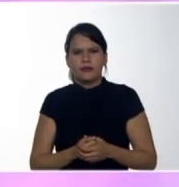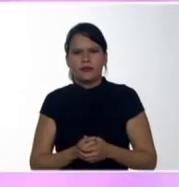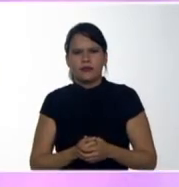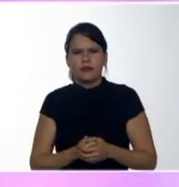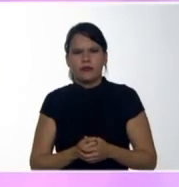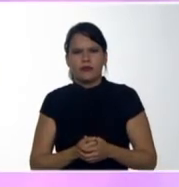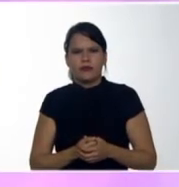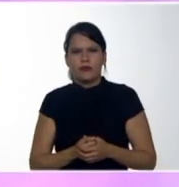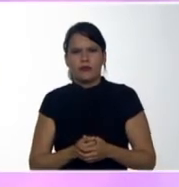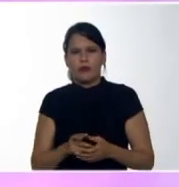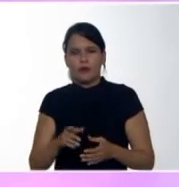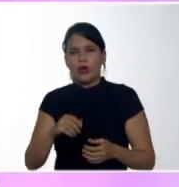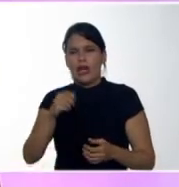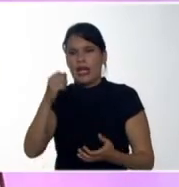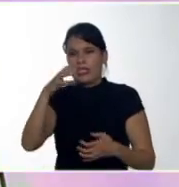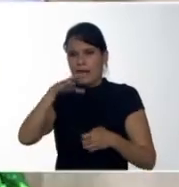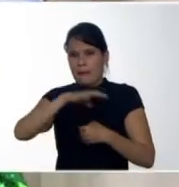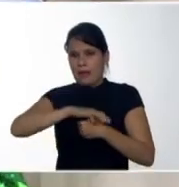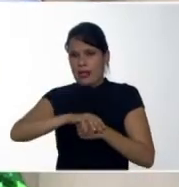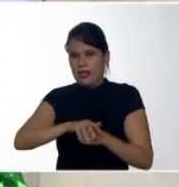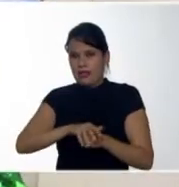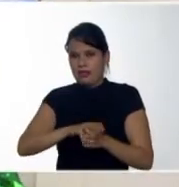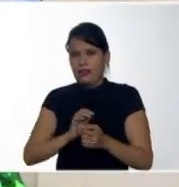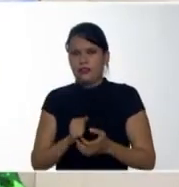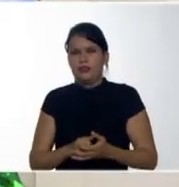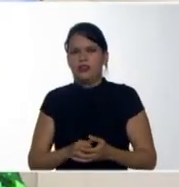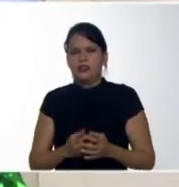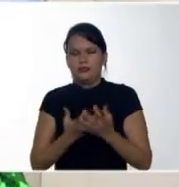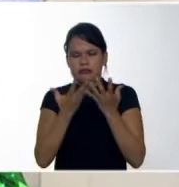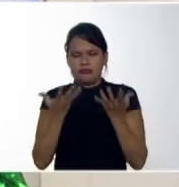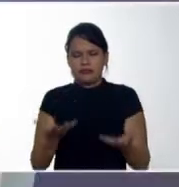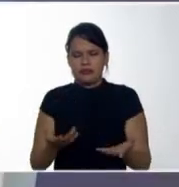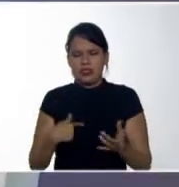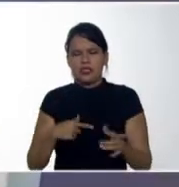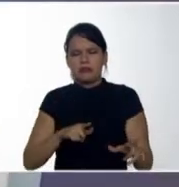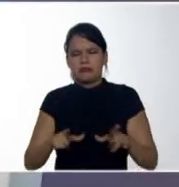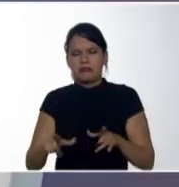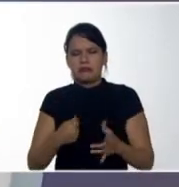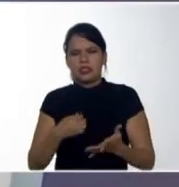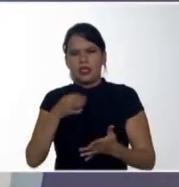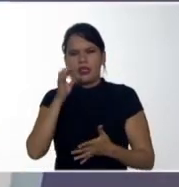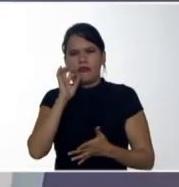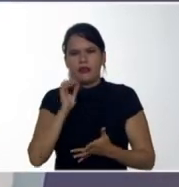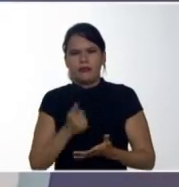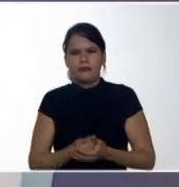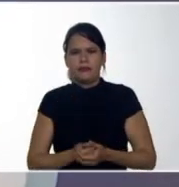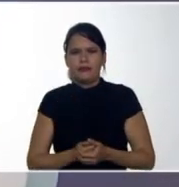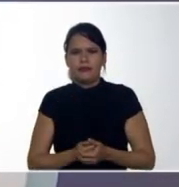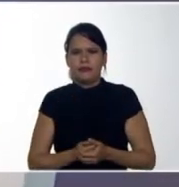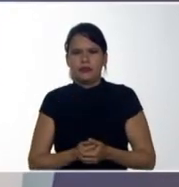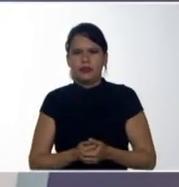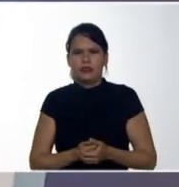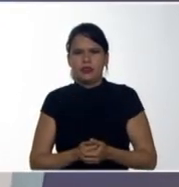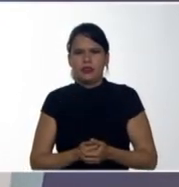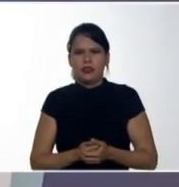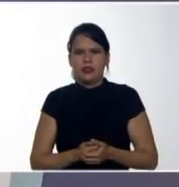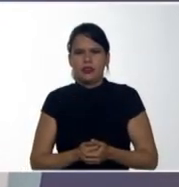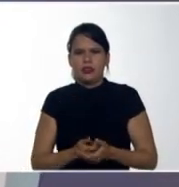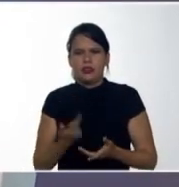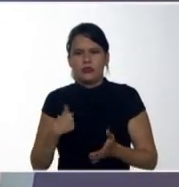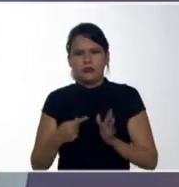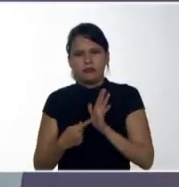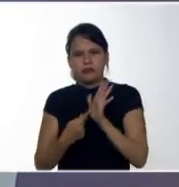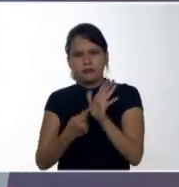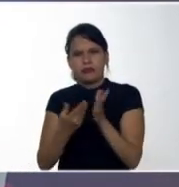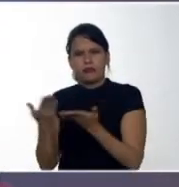a través de esta tapa y se van a condensar y obtenemos el café líquido. Tenemos la cromatografía de papel, aquí tenemos una